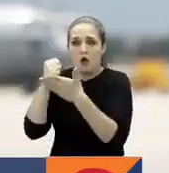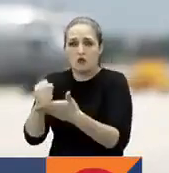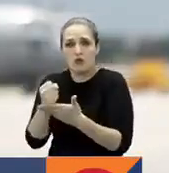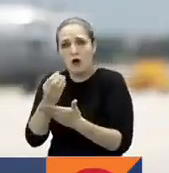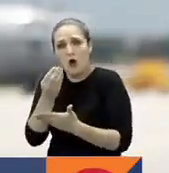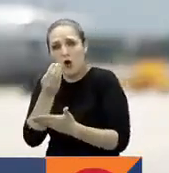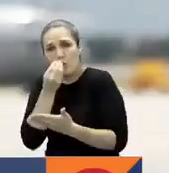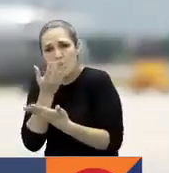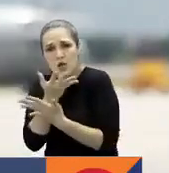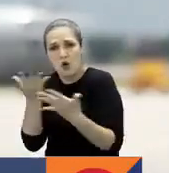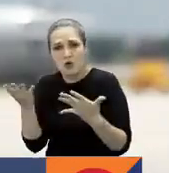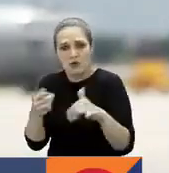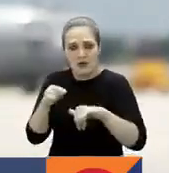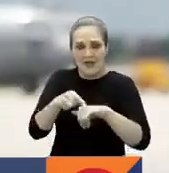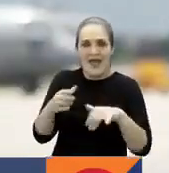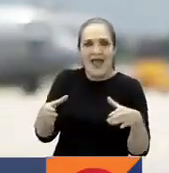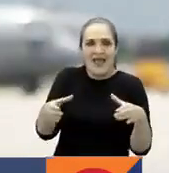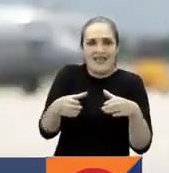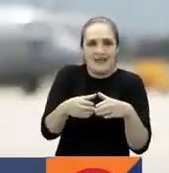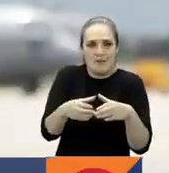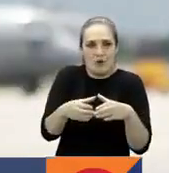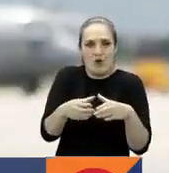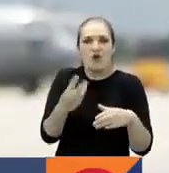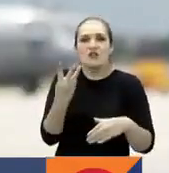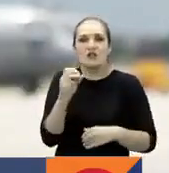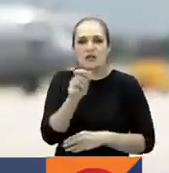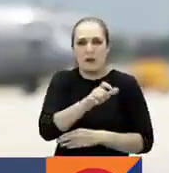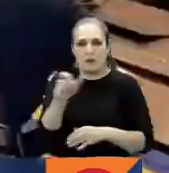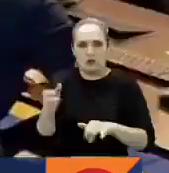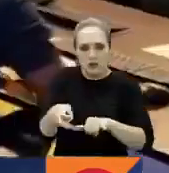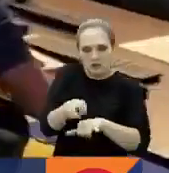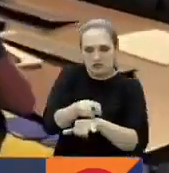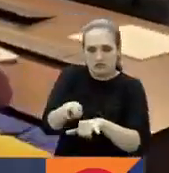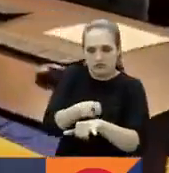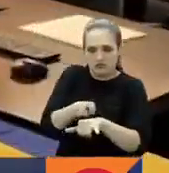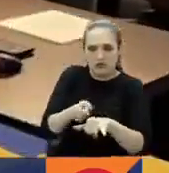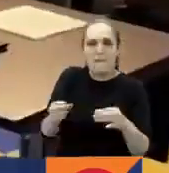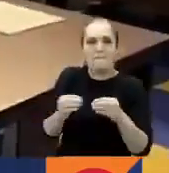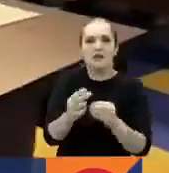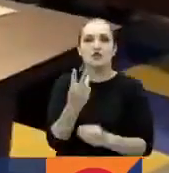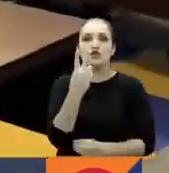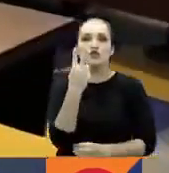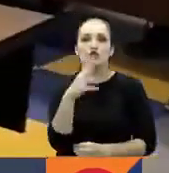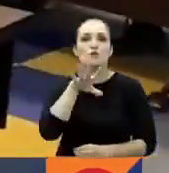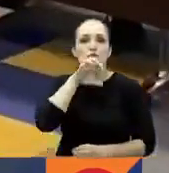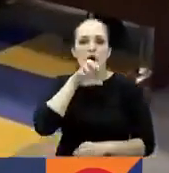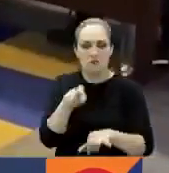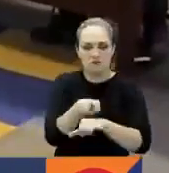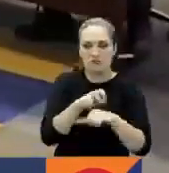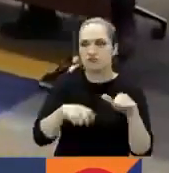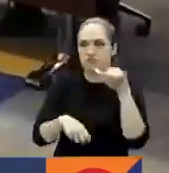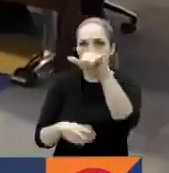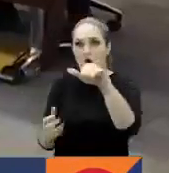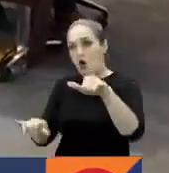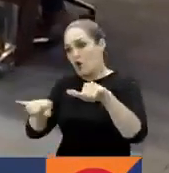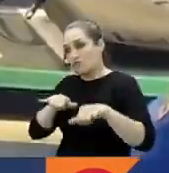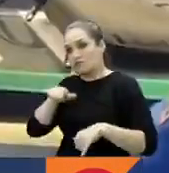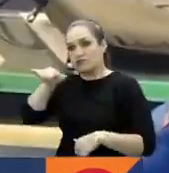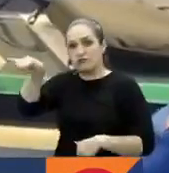de búsqueda y salvamento conformado por 30 personas y 2 caninos. Estados Unidos, República